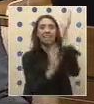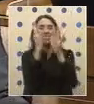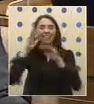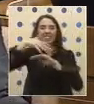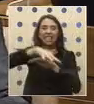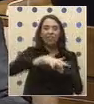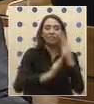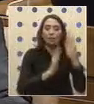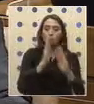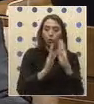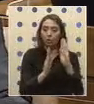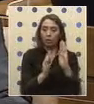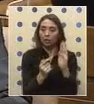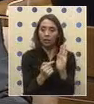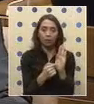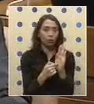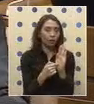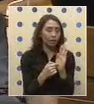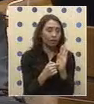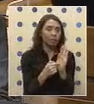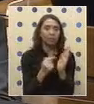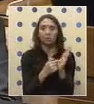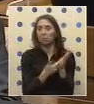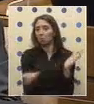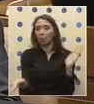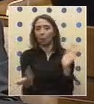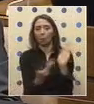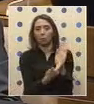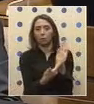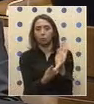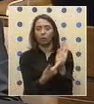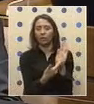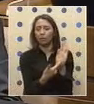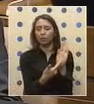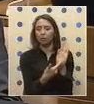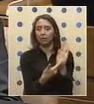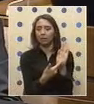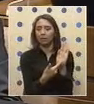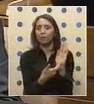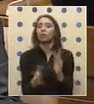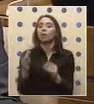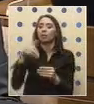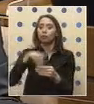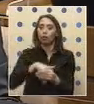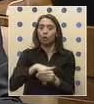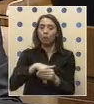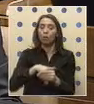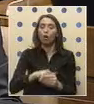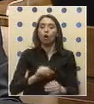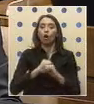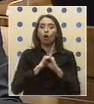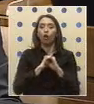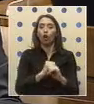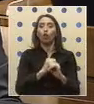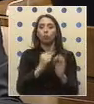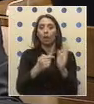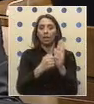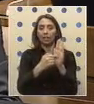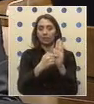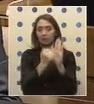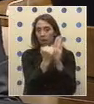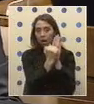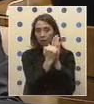esto es lecha muerta y lo queremos demostrar. Votamos en contra de esta norma toda vez que